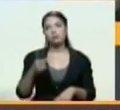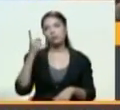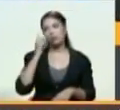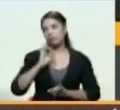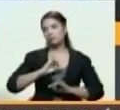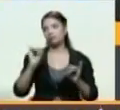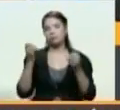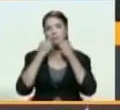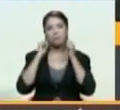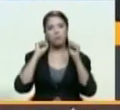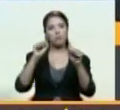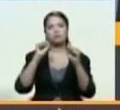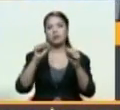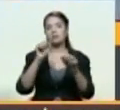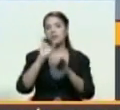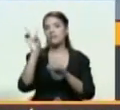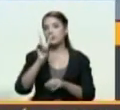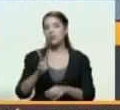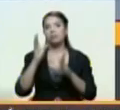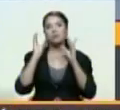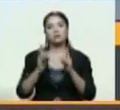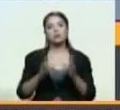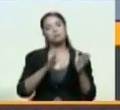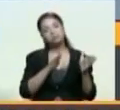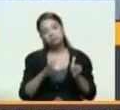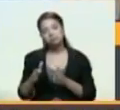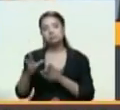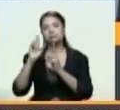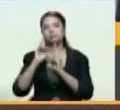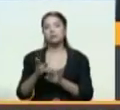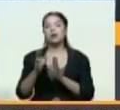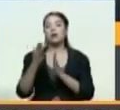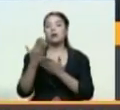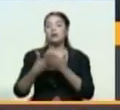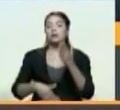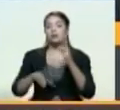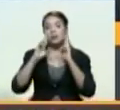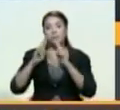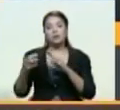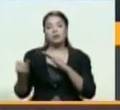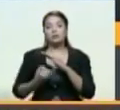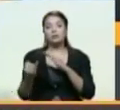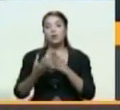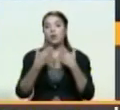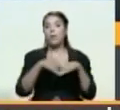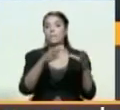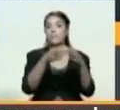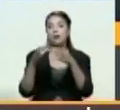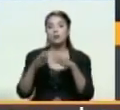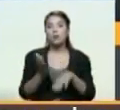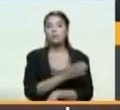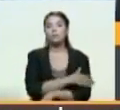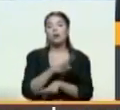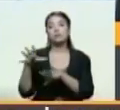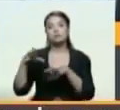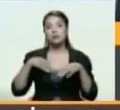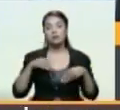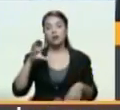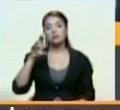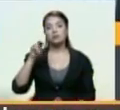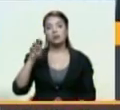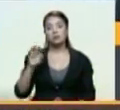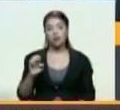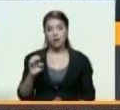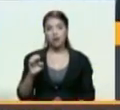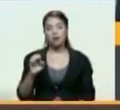terminaron las protestas en Venezuela, ese día decidieron encarrilarse, reinstitucionalizarse los partidos de oposición, reconocer al Consejo Nacional